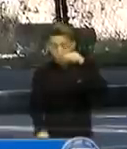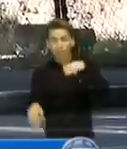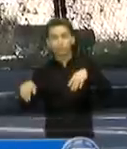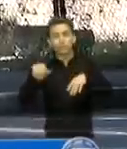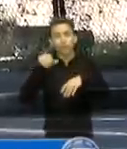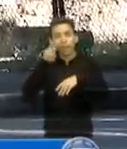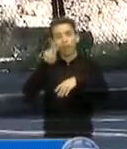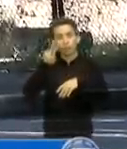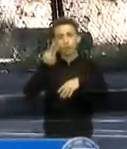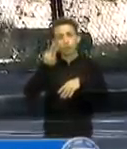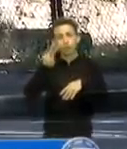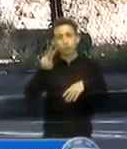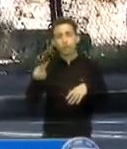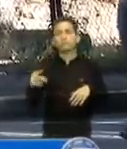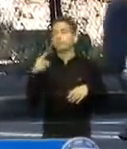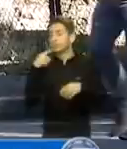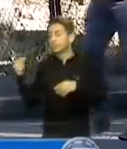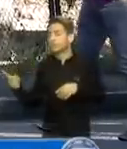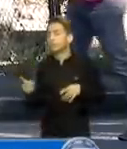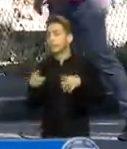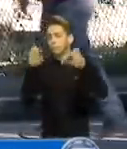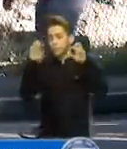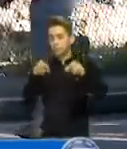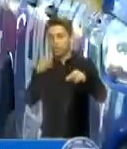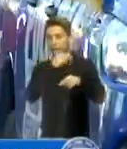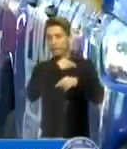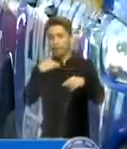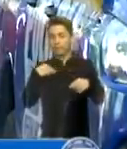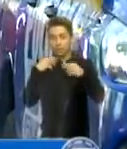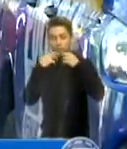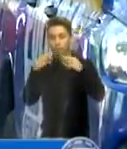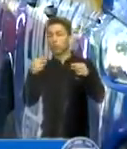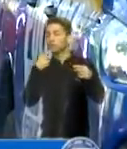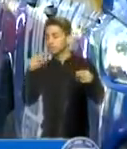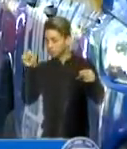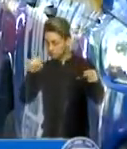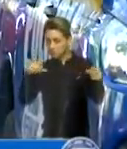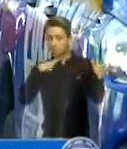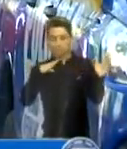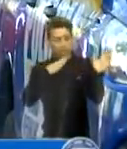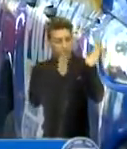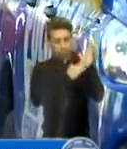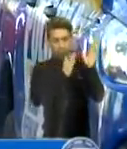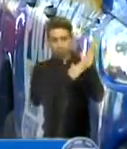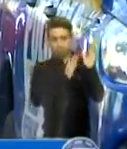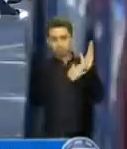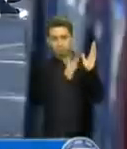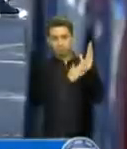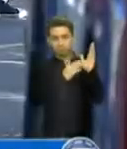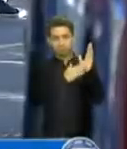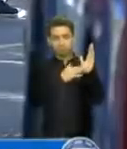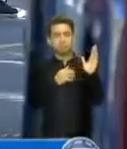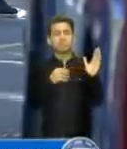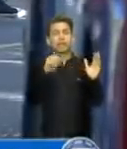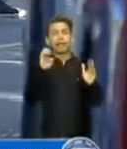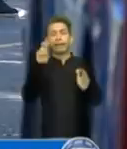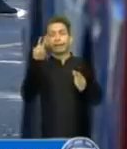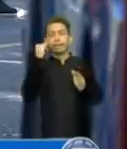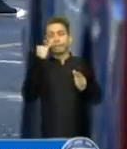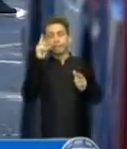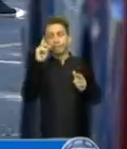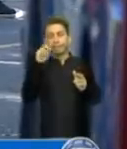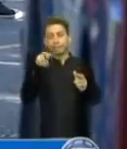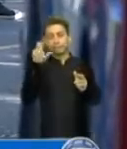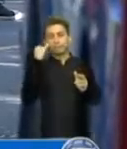capitalina. Según el vocero del MP, se cuenta con los medios de prueba suficientes para que el juzgado en mención envíe a juicio a